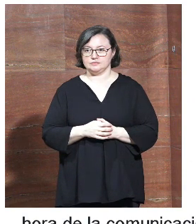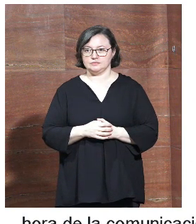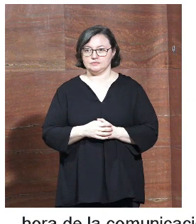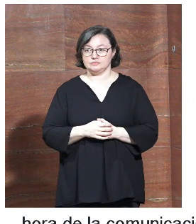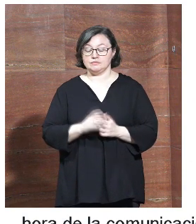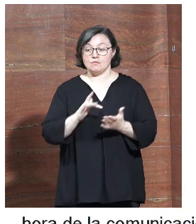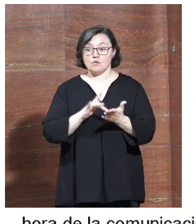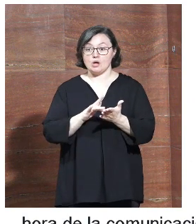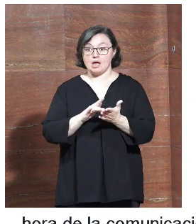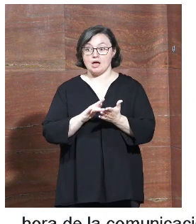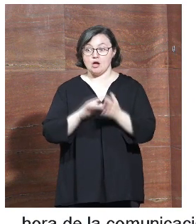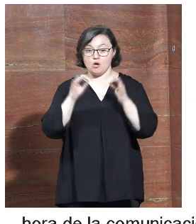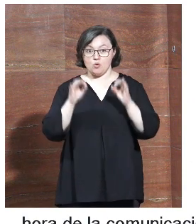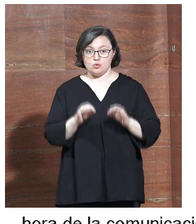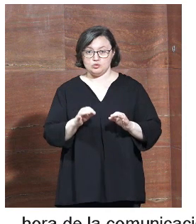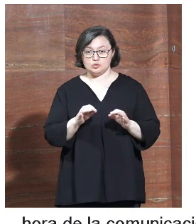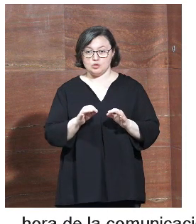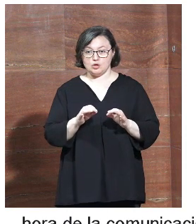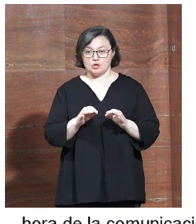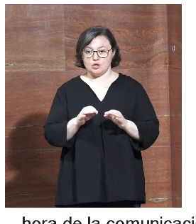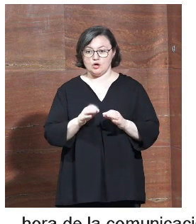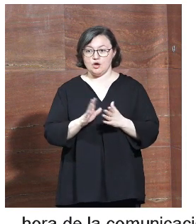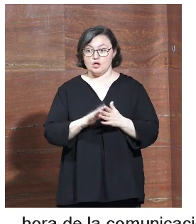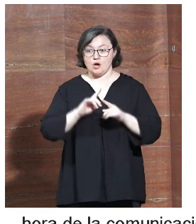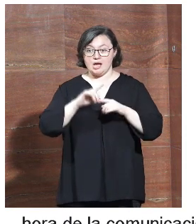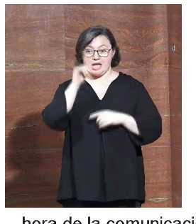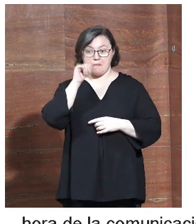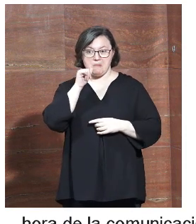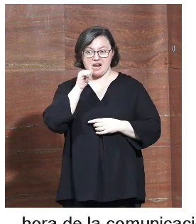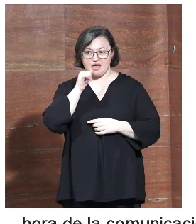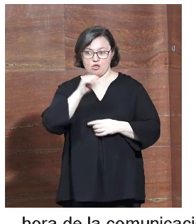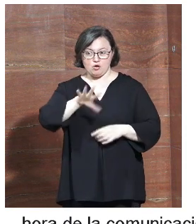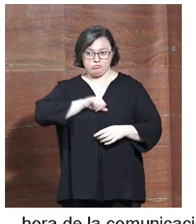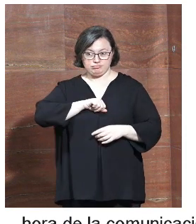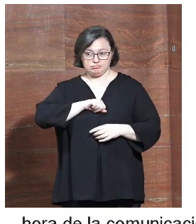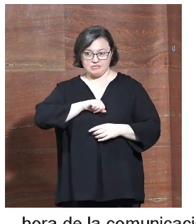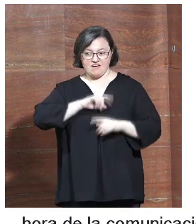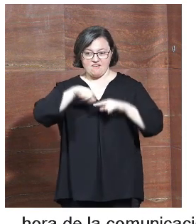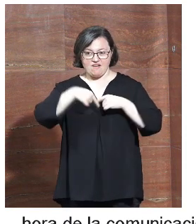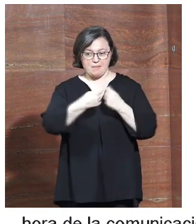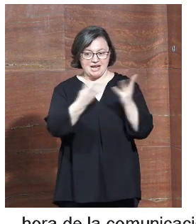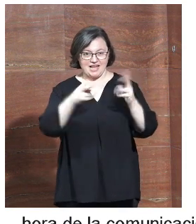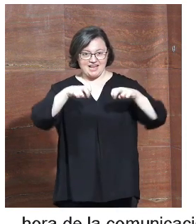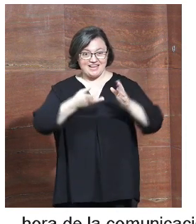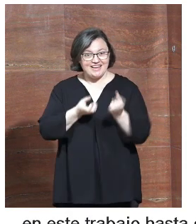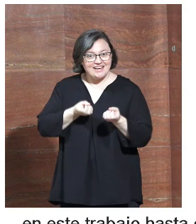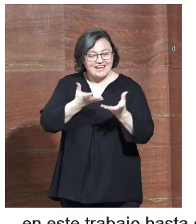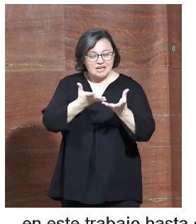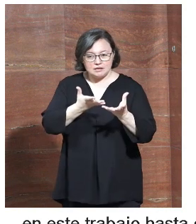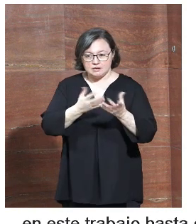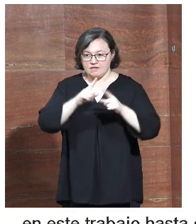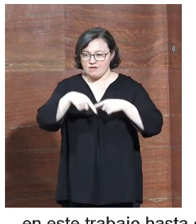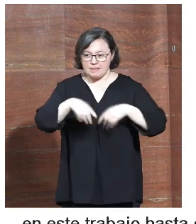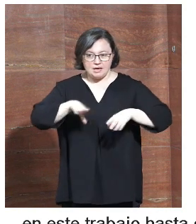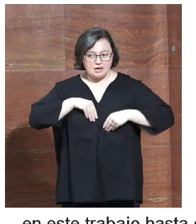Y cuando yo le conté esta noticia a mi familia, no se la tomó nada bien. No les gustaba.